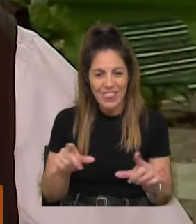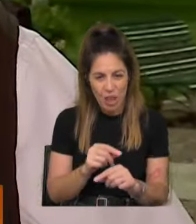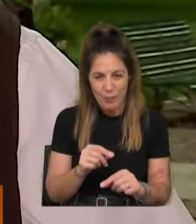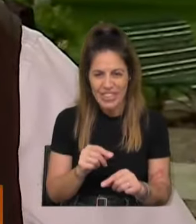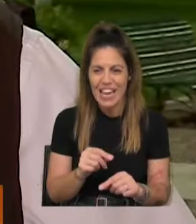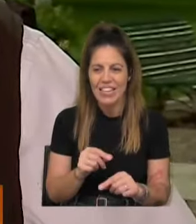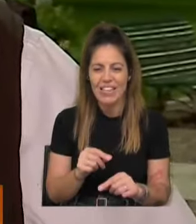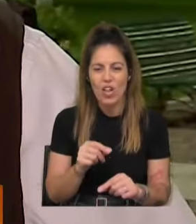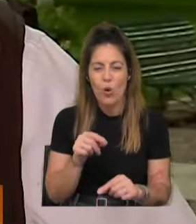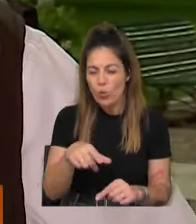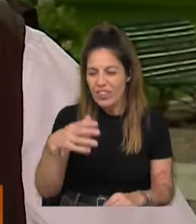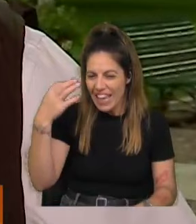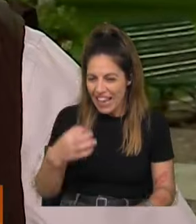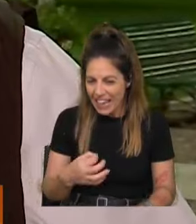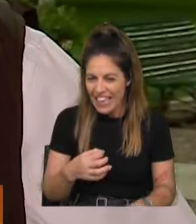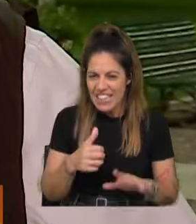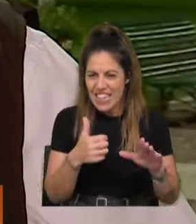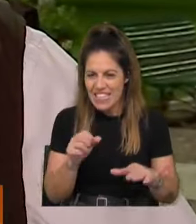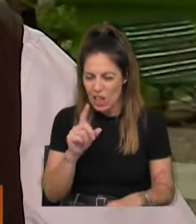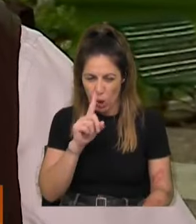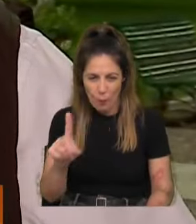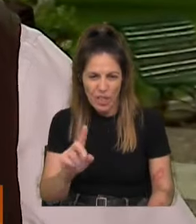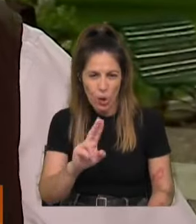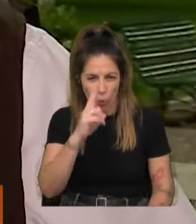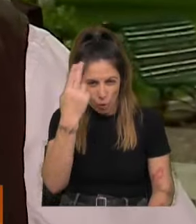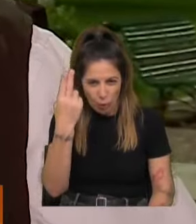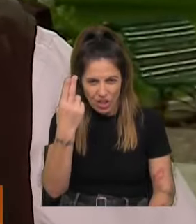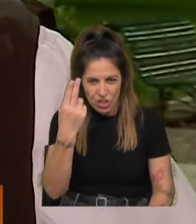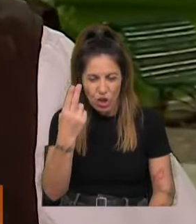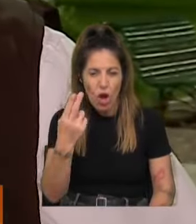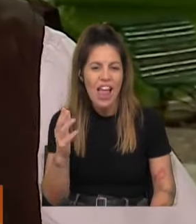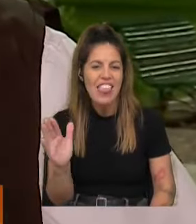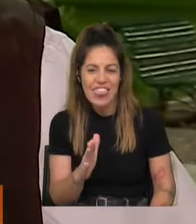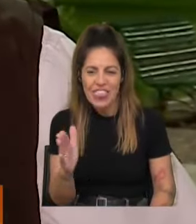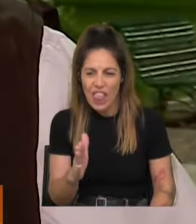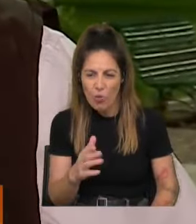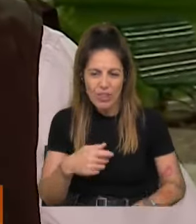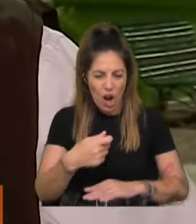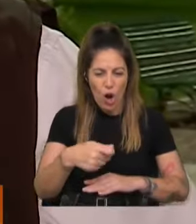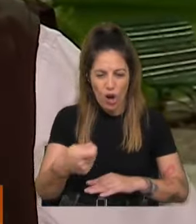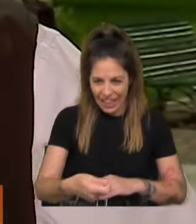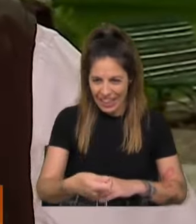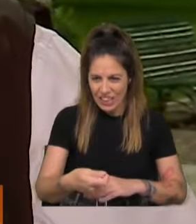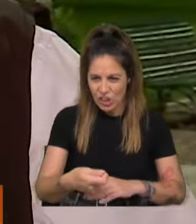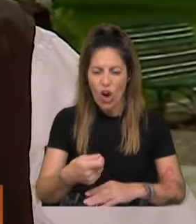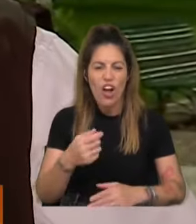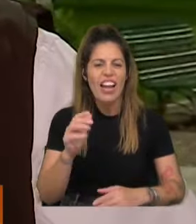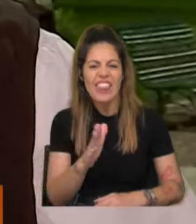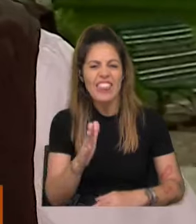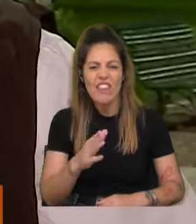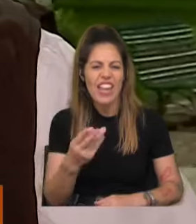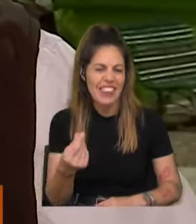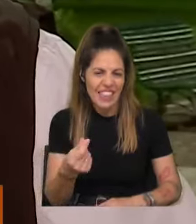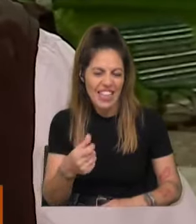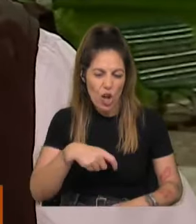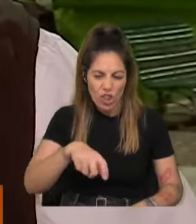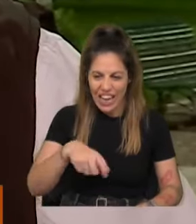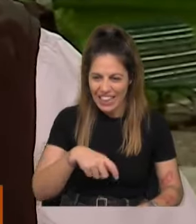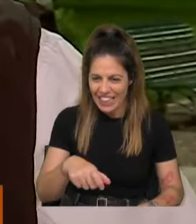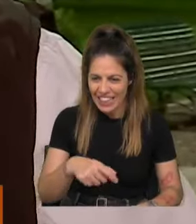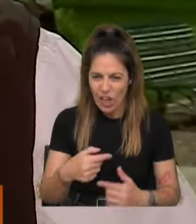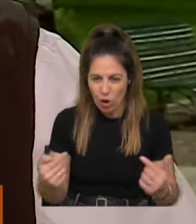segundos Usted cree que estos 600,000 uruguayos que están sobre endeudados con créditos en el clering que deben dinero una de una tarjeta de una